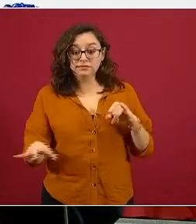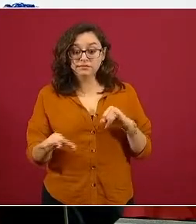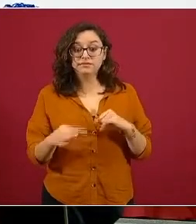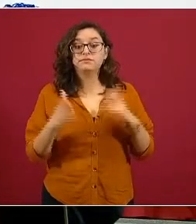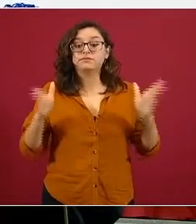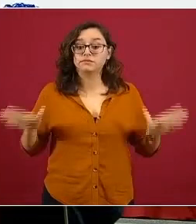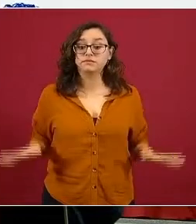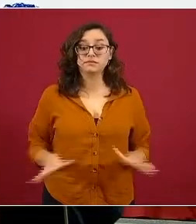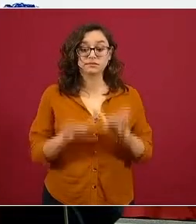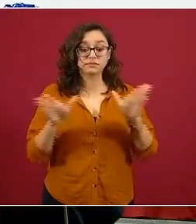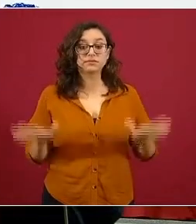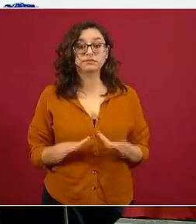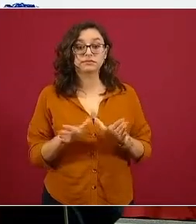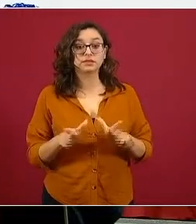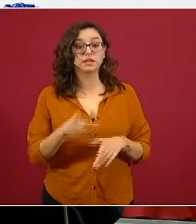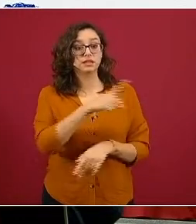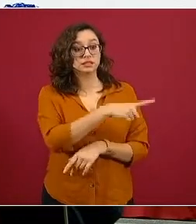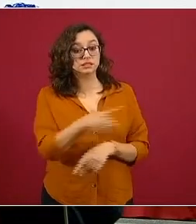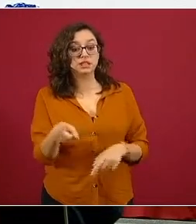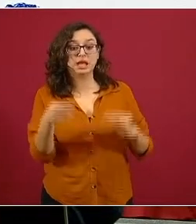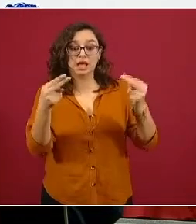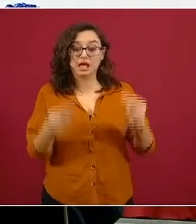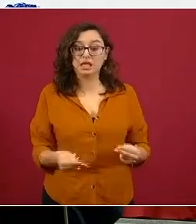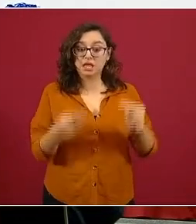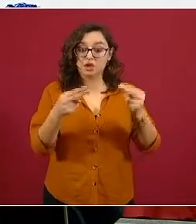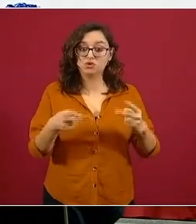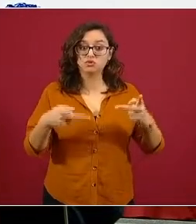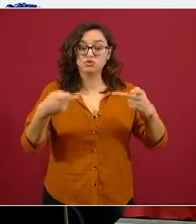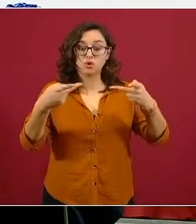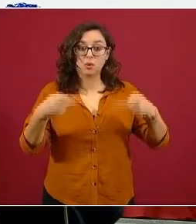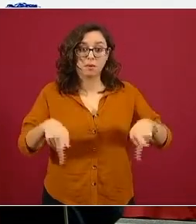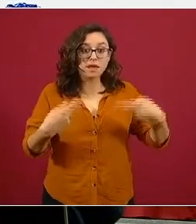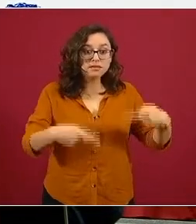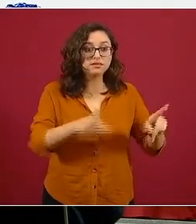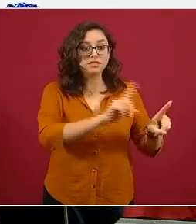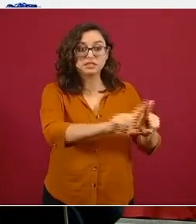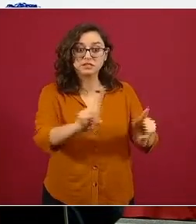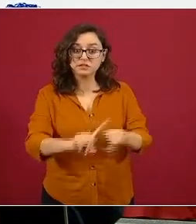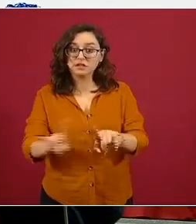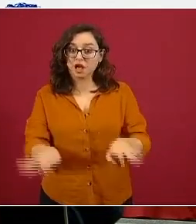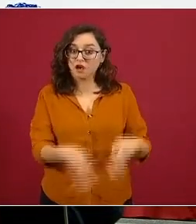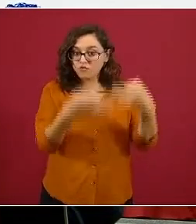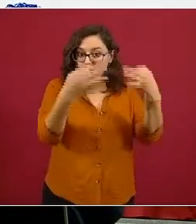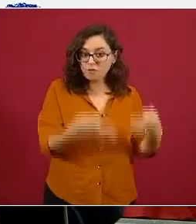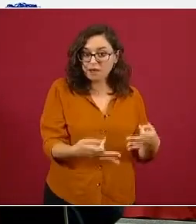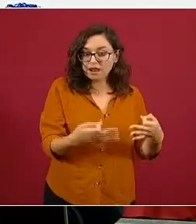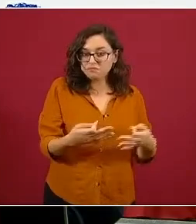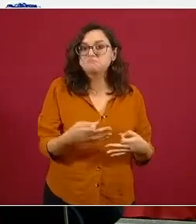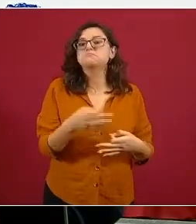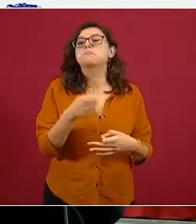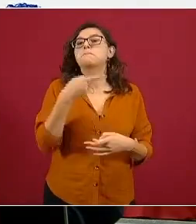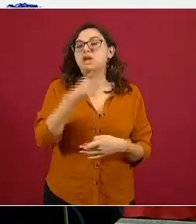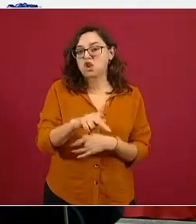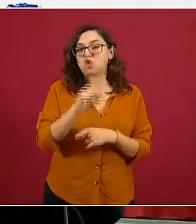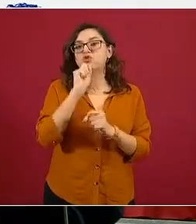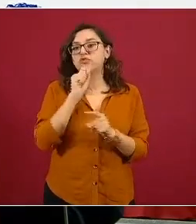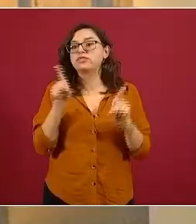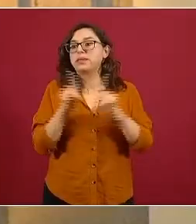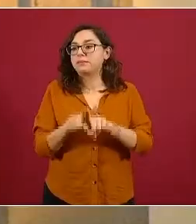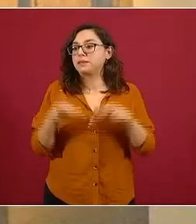de fomentar la formalización de los comercios, íbamos a incentivar también el